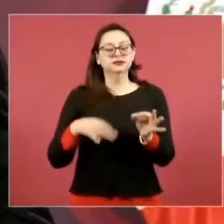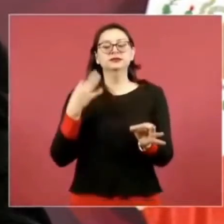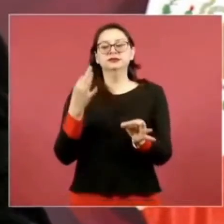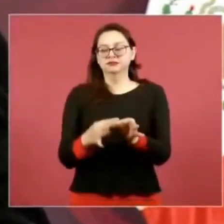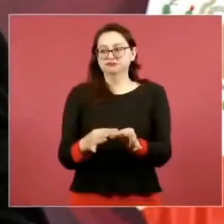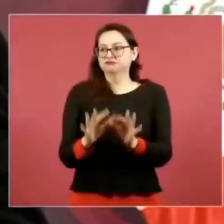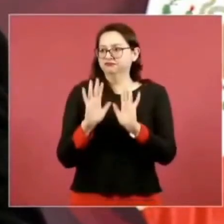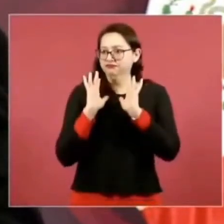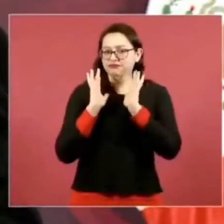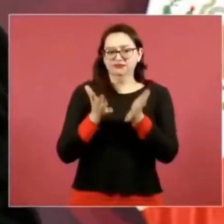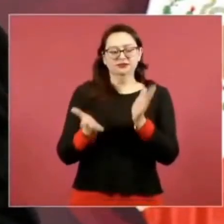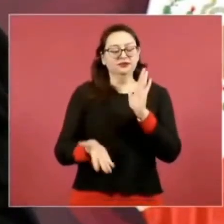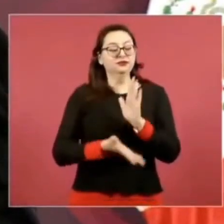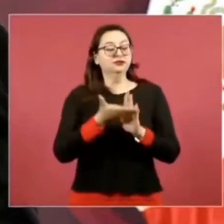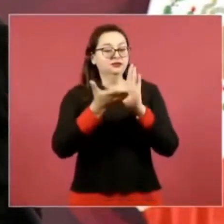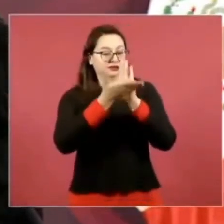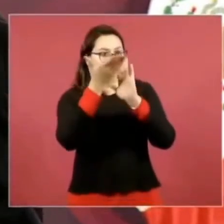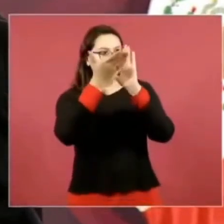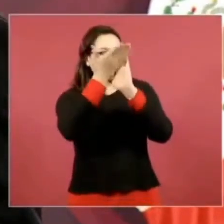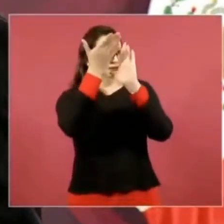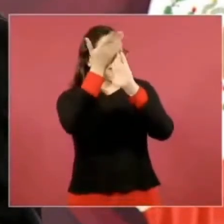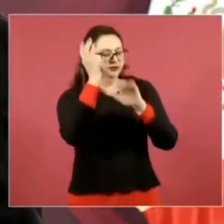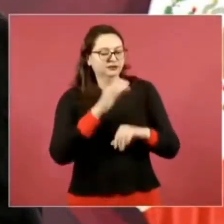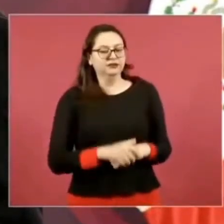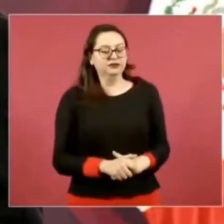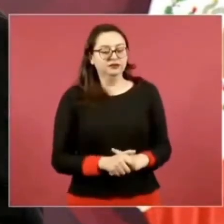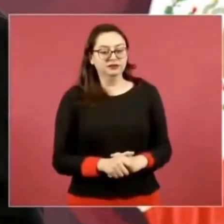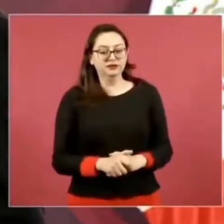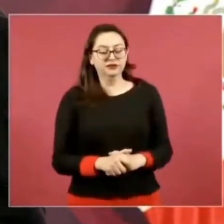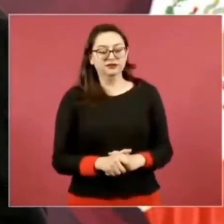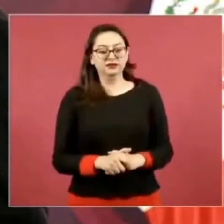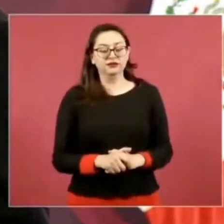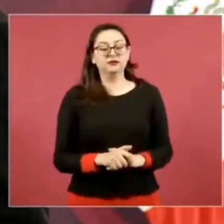Falta la parte